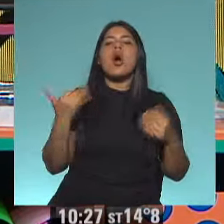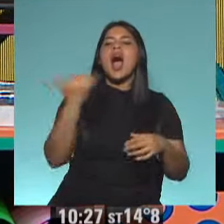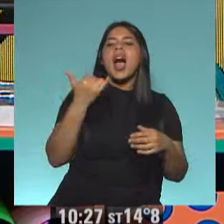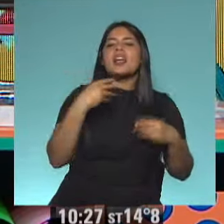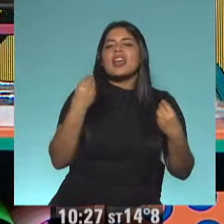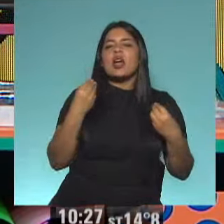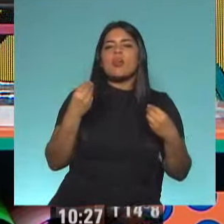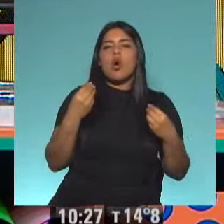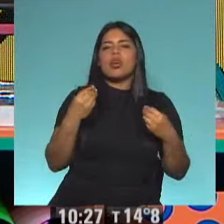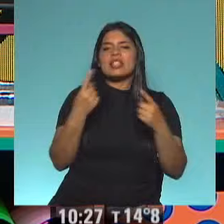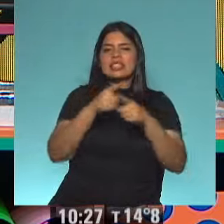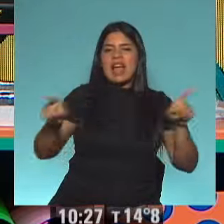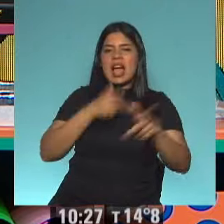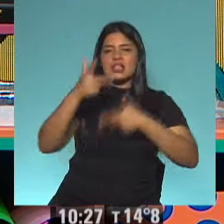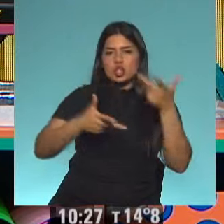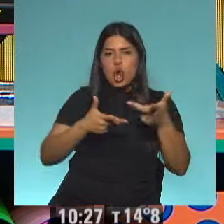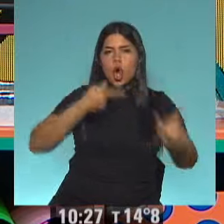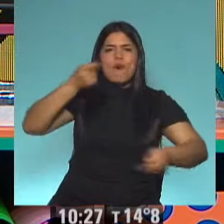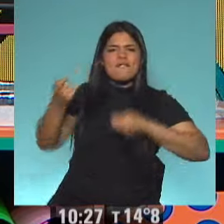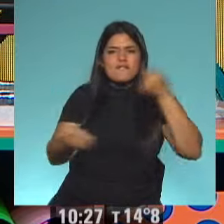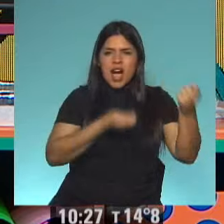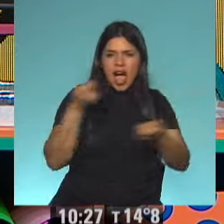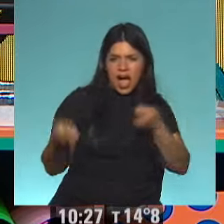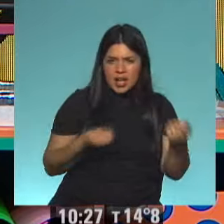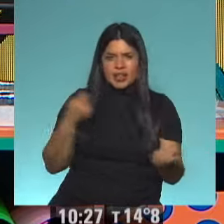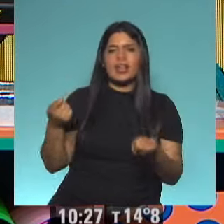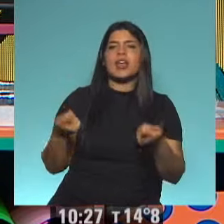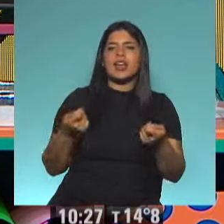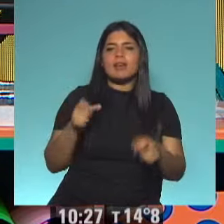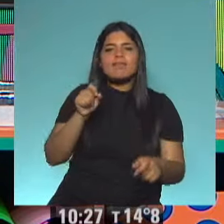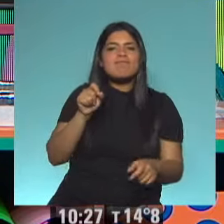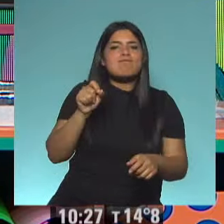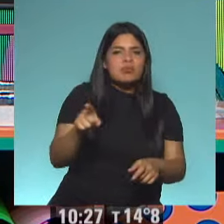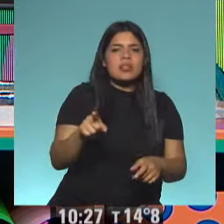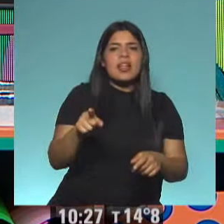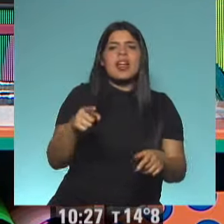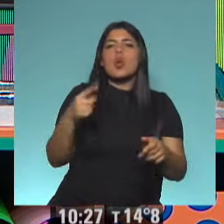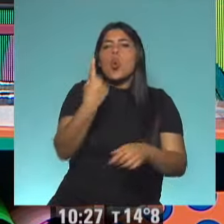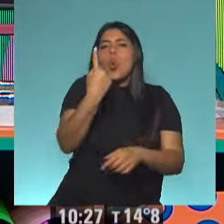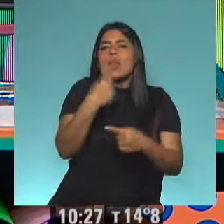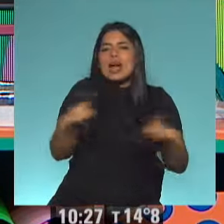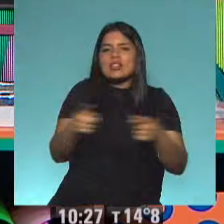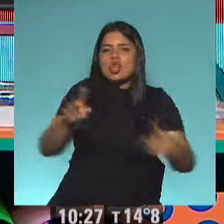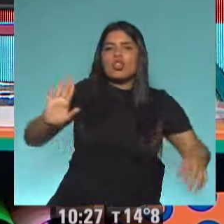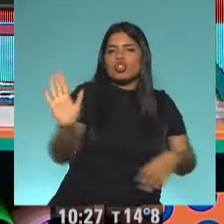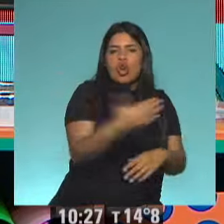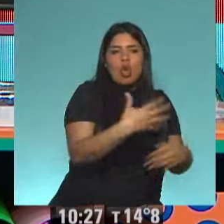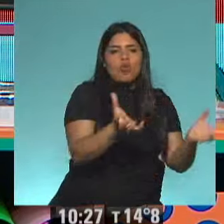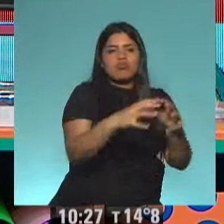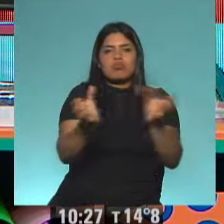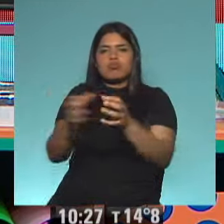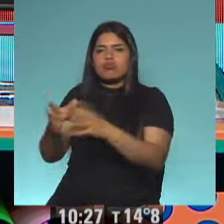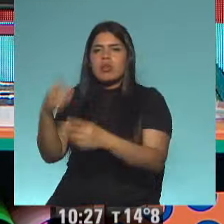se manifiestan sobre un tema y arman coreografías y bailes con respecto a ese tema, ¿sí? El desfile está, cada